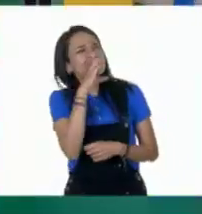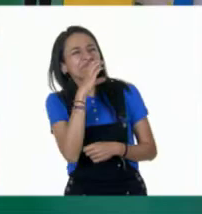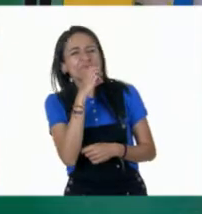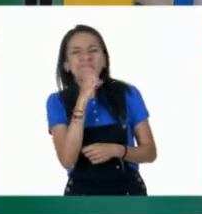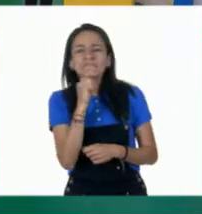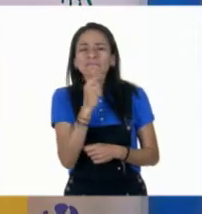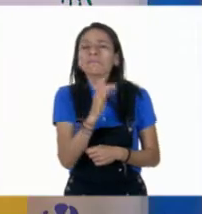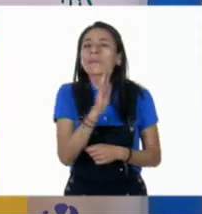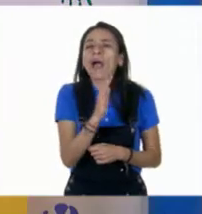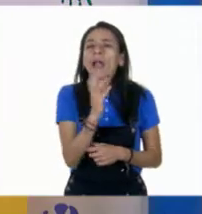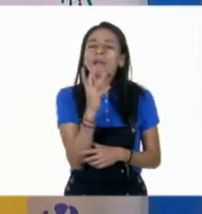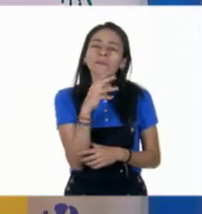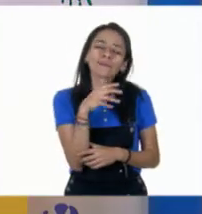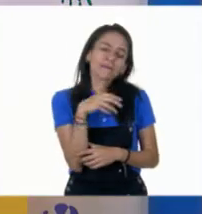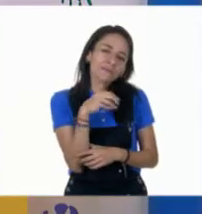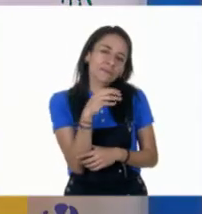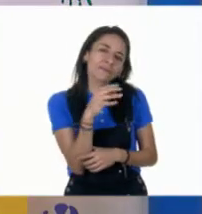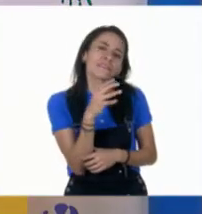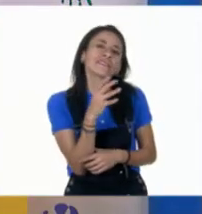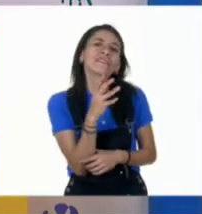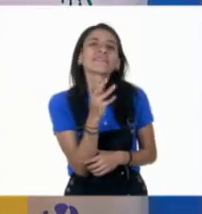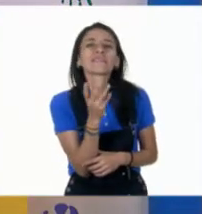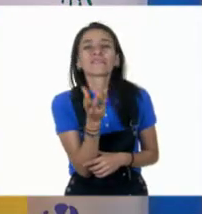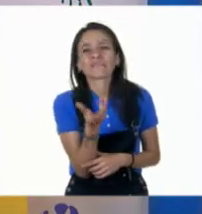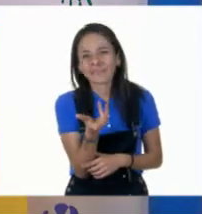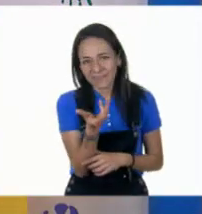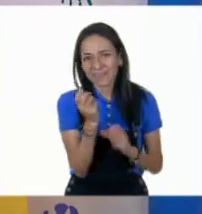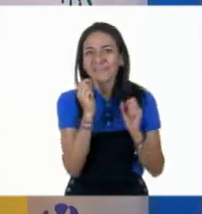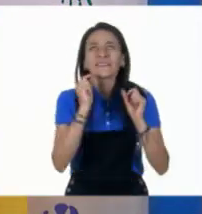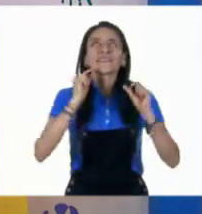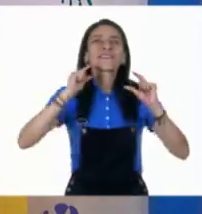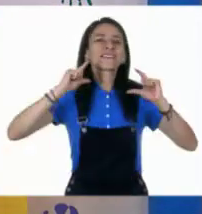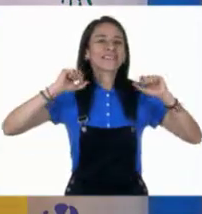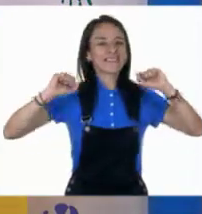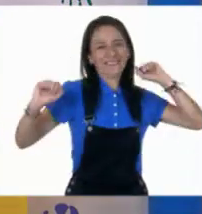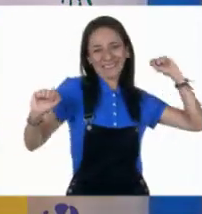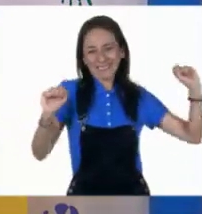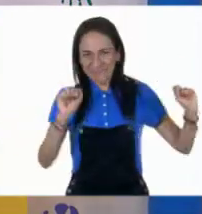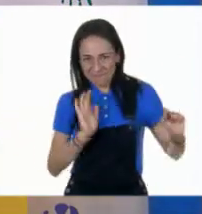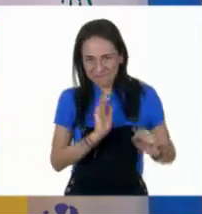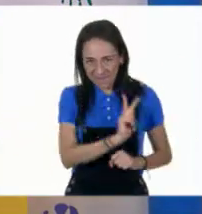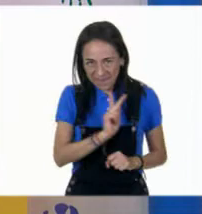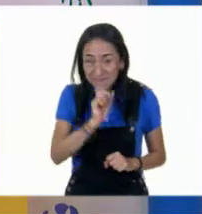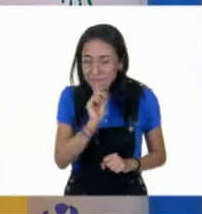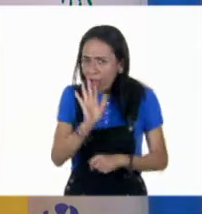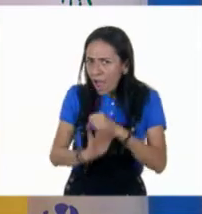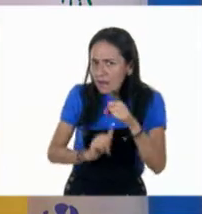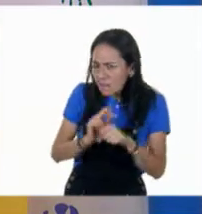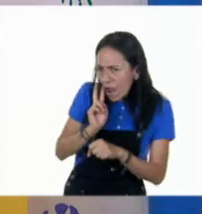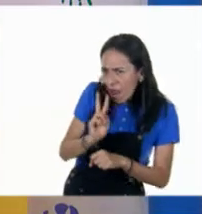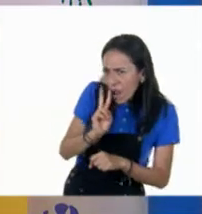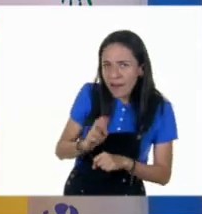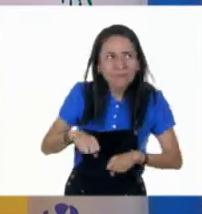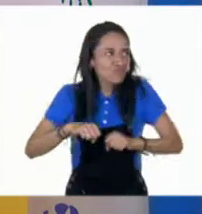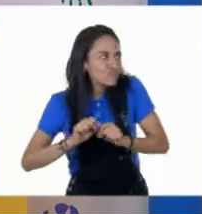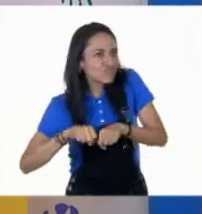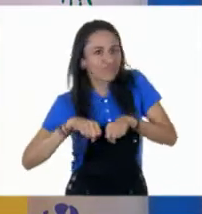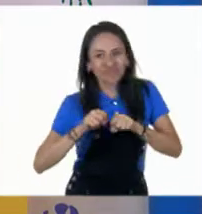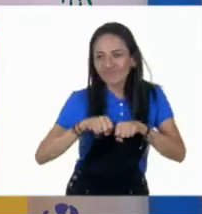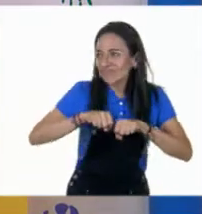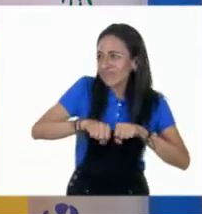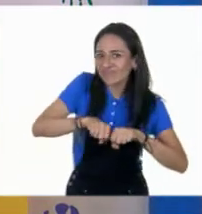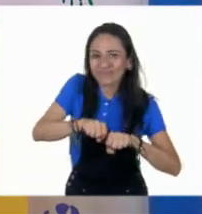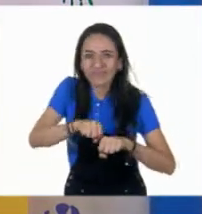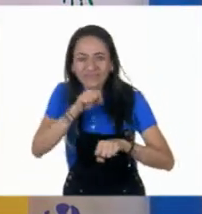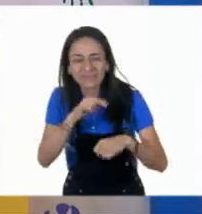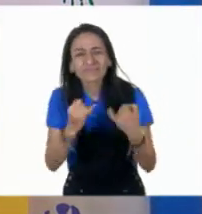a despertar. Exactamente. Empiezan a florecer, los animales los vemos un poco más alegres y seguramente donde tú andes caminando en